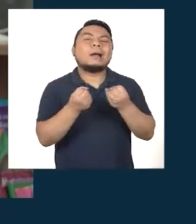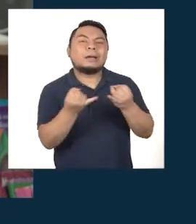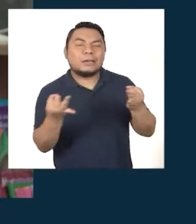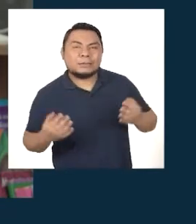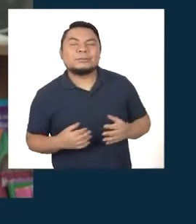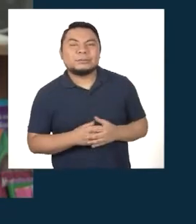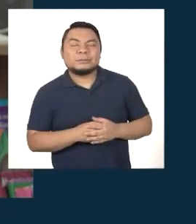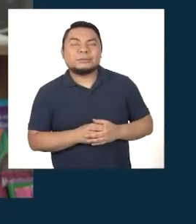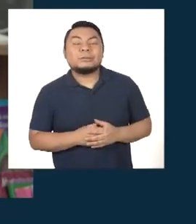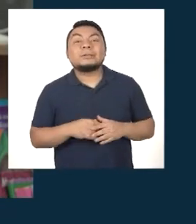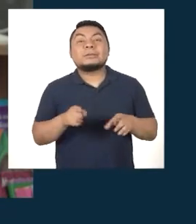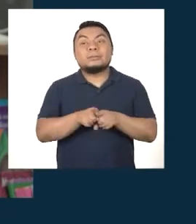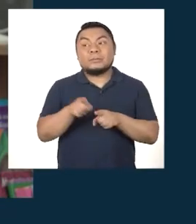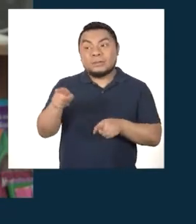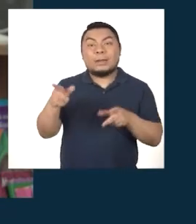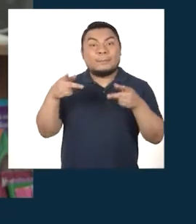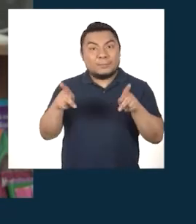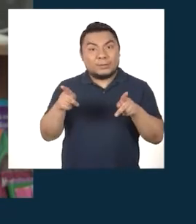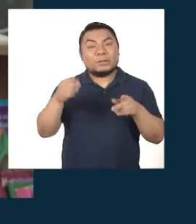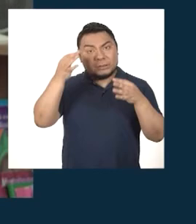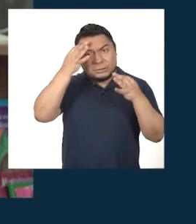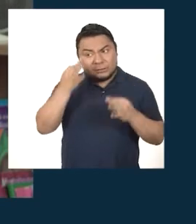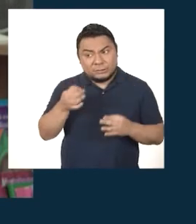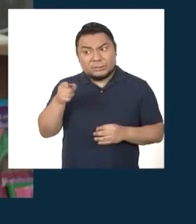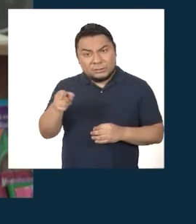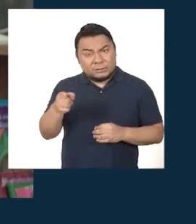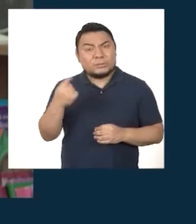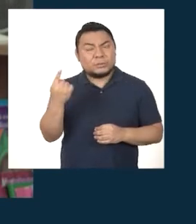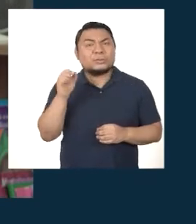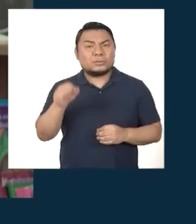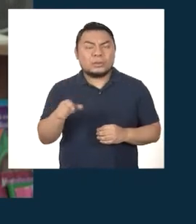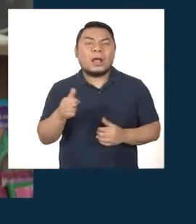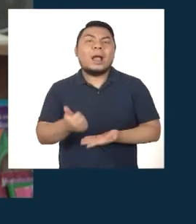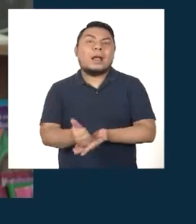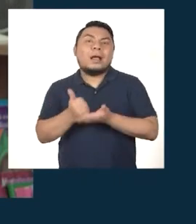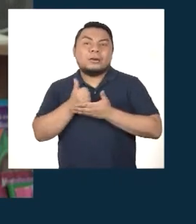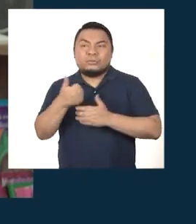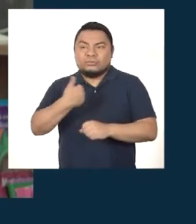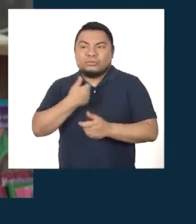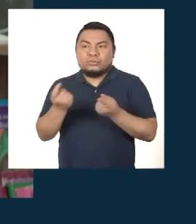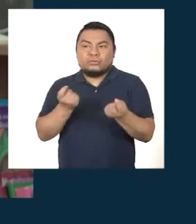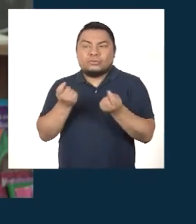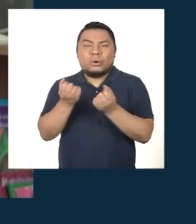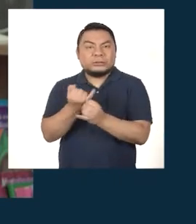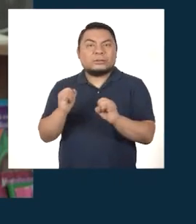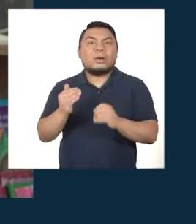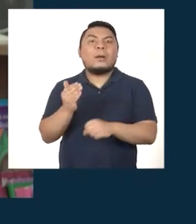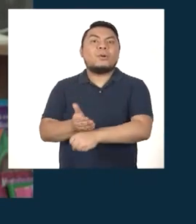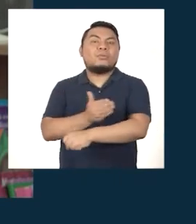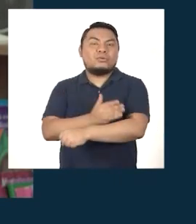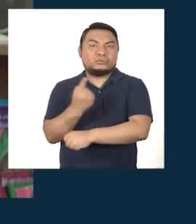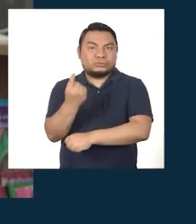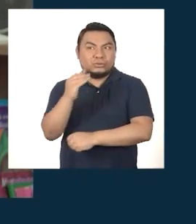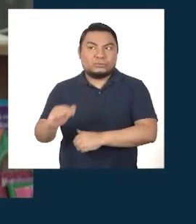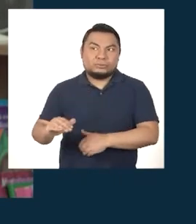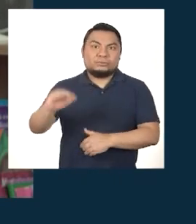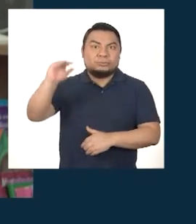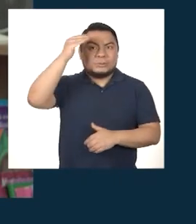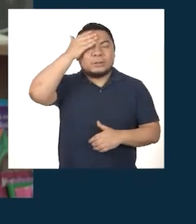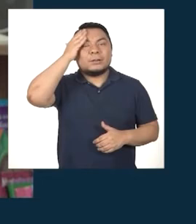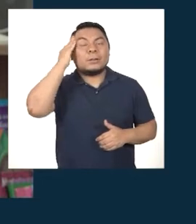algo, ¿no? También le permito tomar decisiones, porque creo que eso les ayuda en la autonomía.